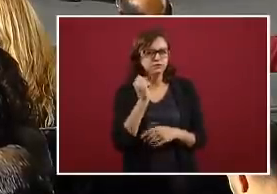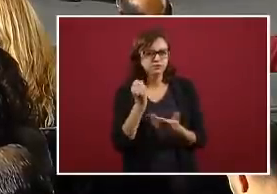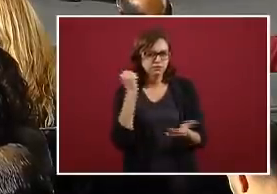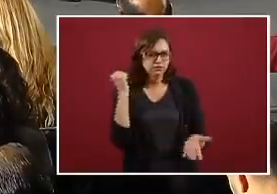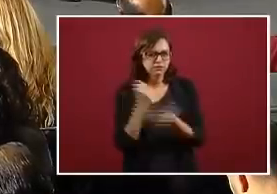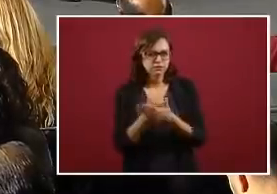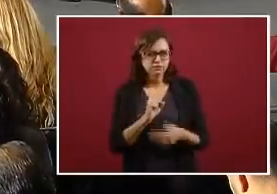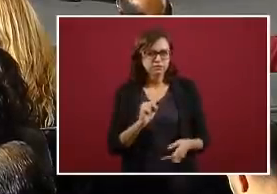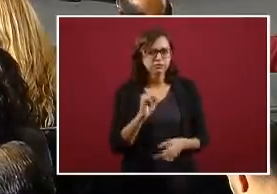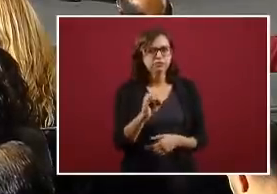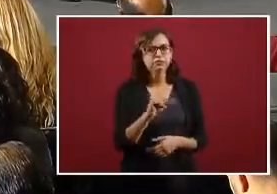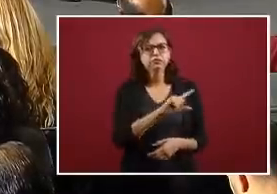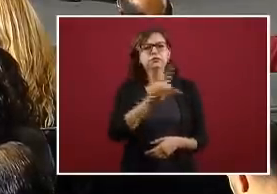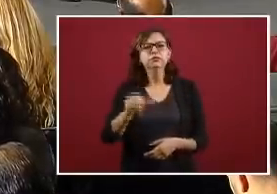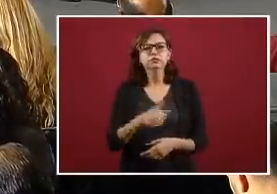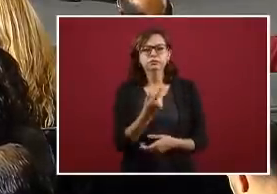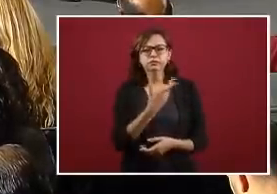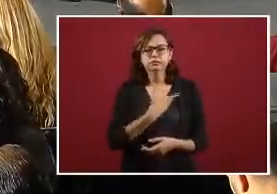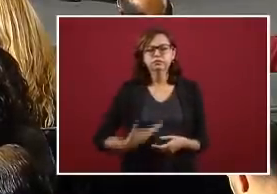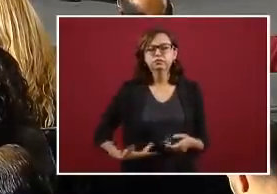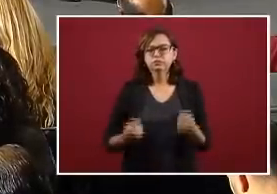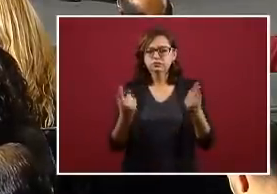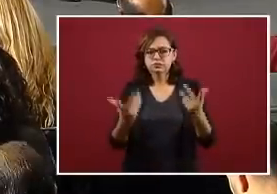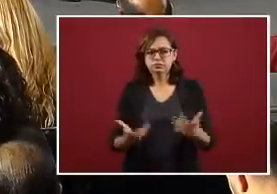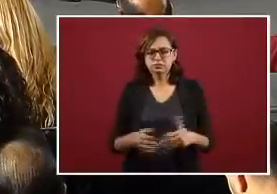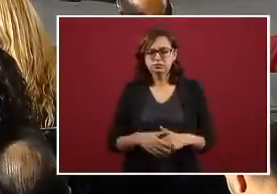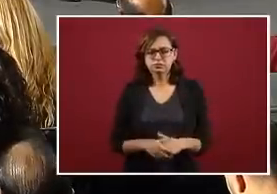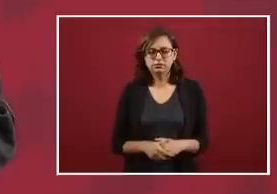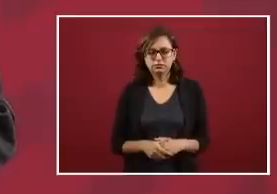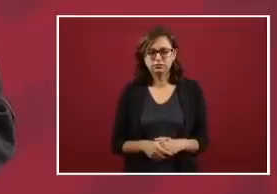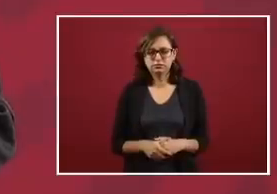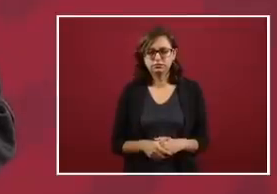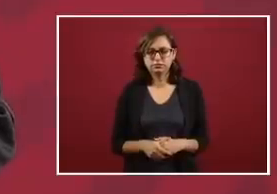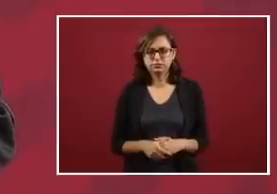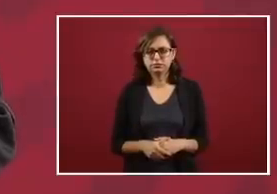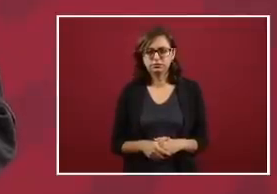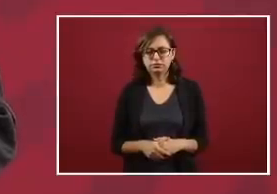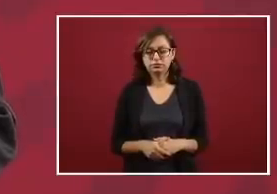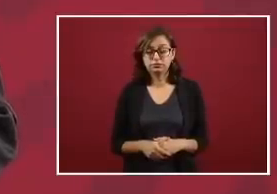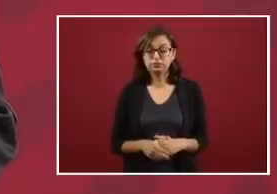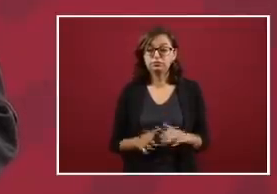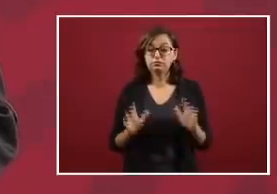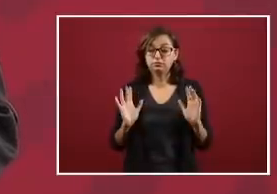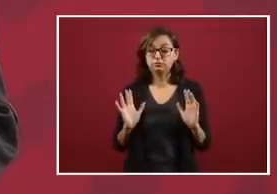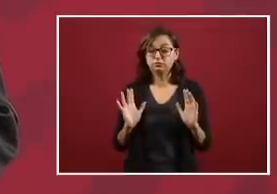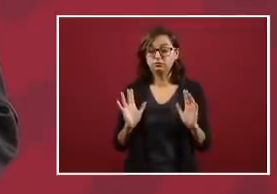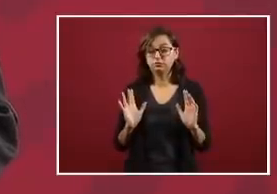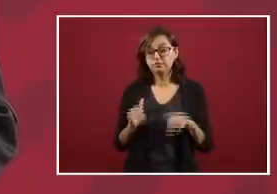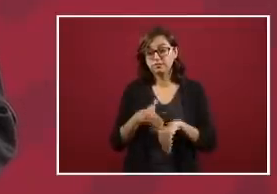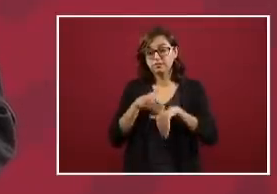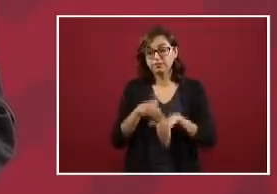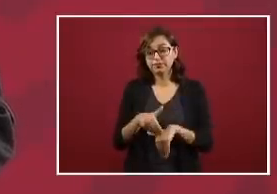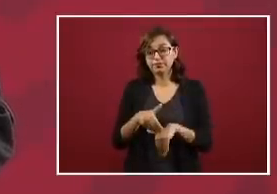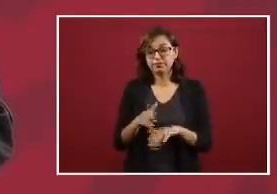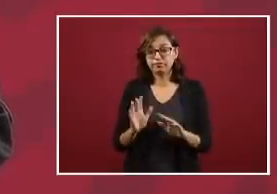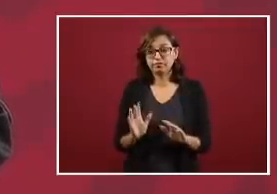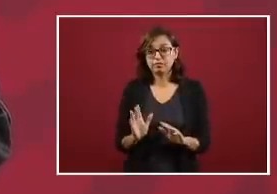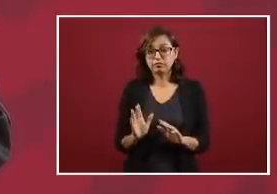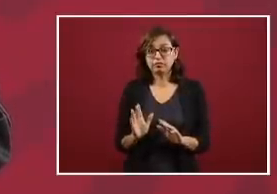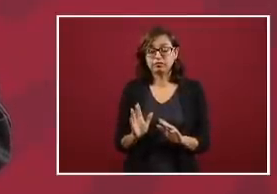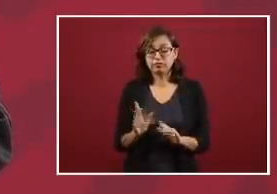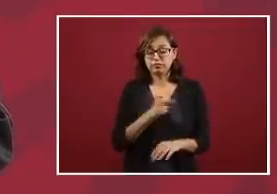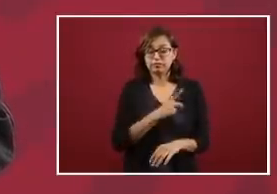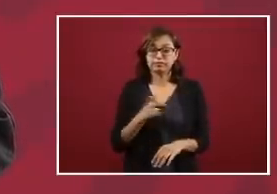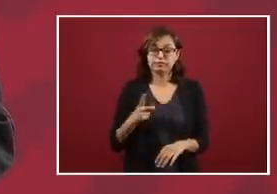postura de la presidencia? Pues entonces tendríamos que acatar el